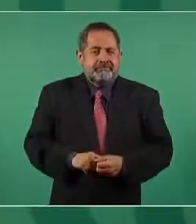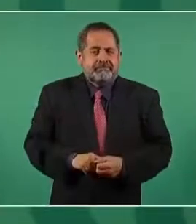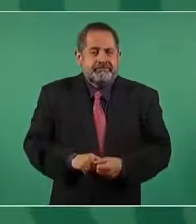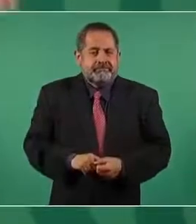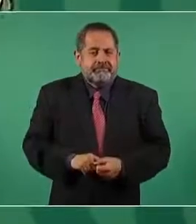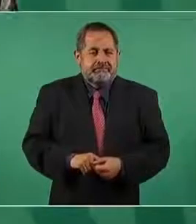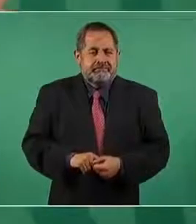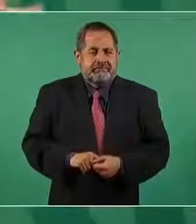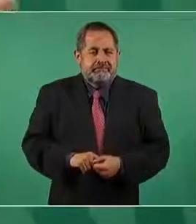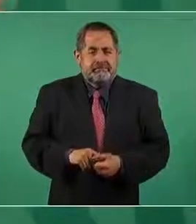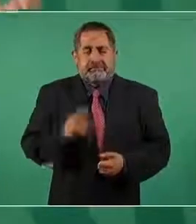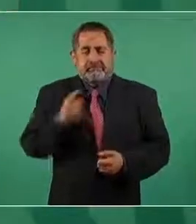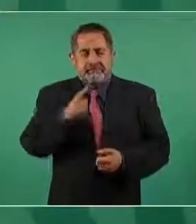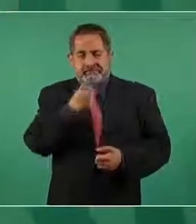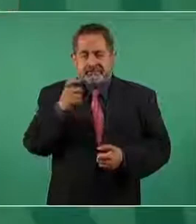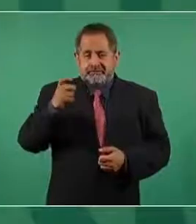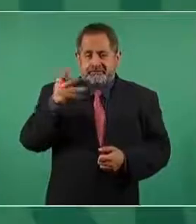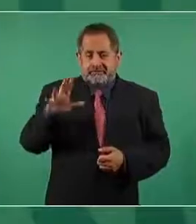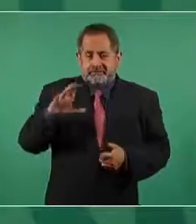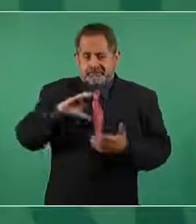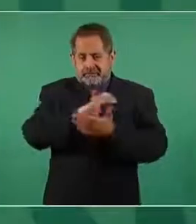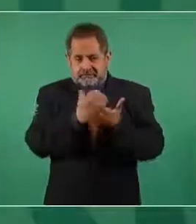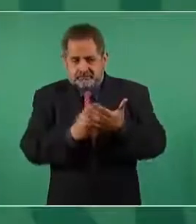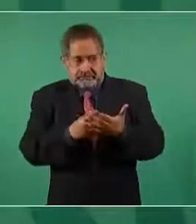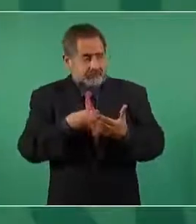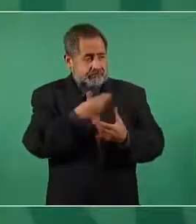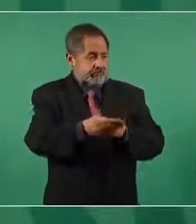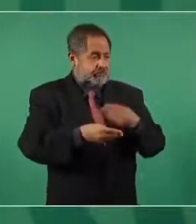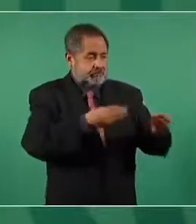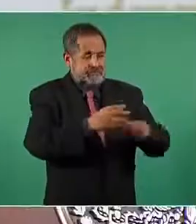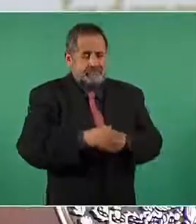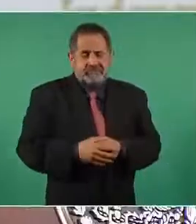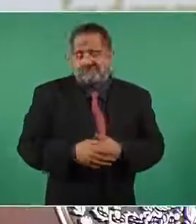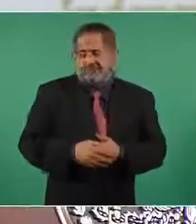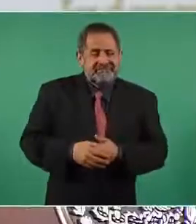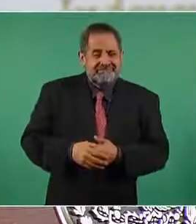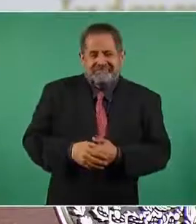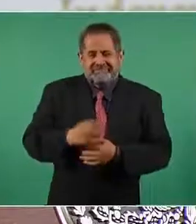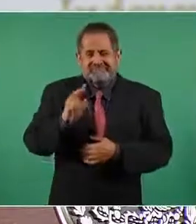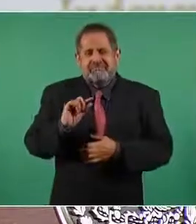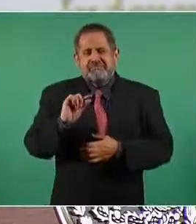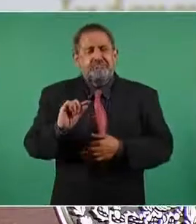y esos 110 contratos son muy pocos